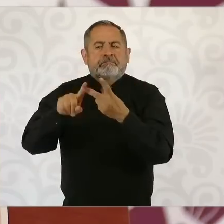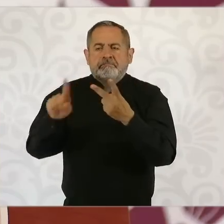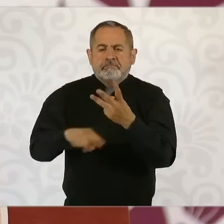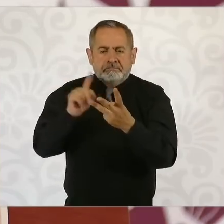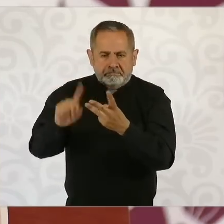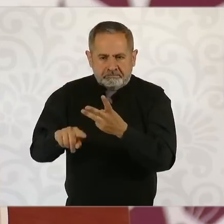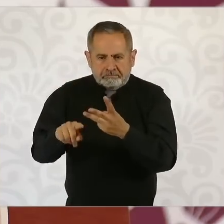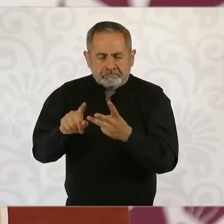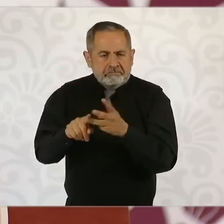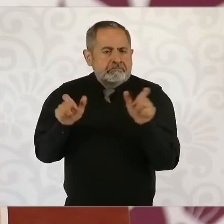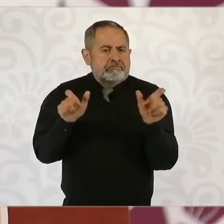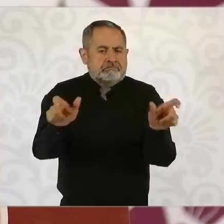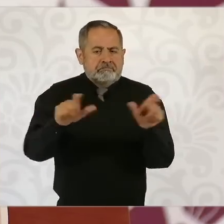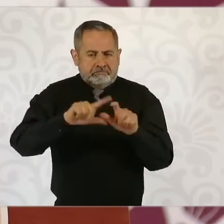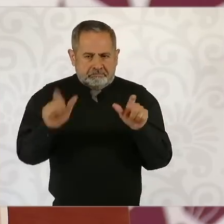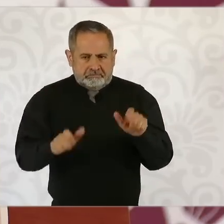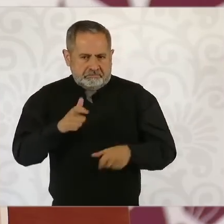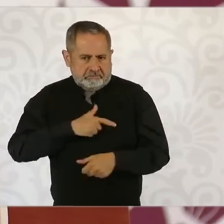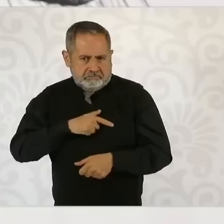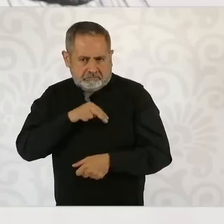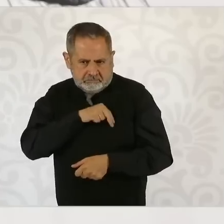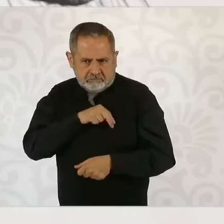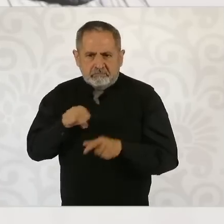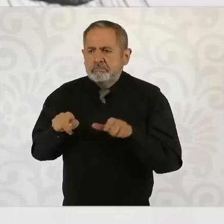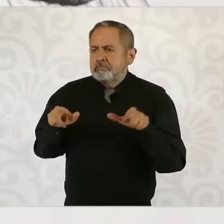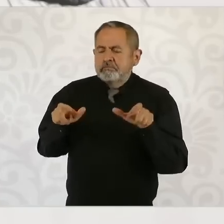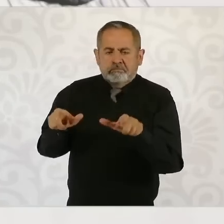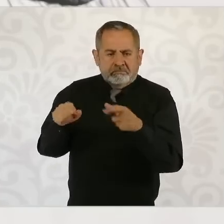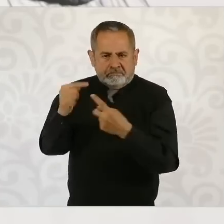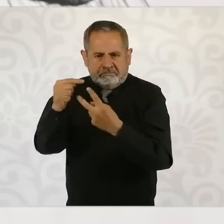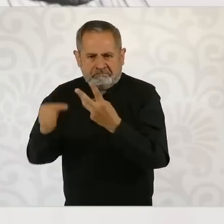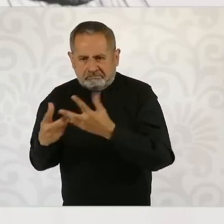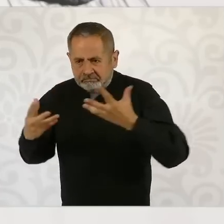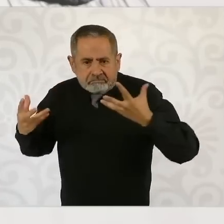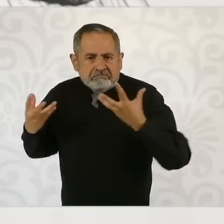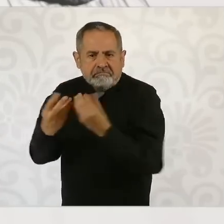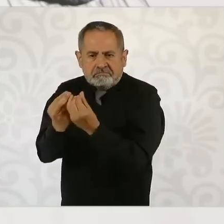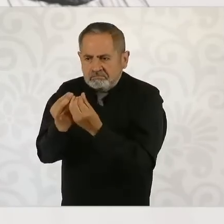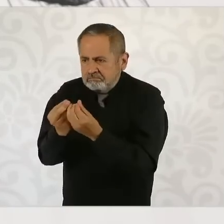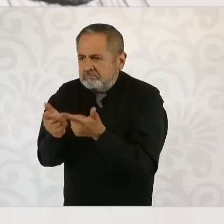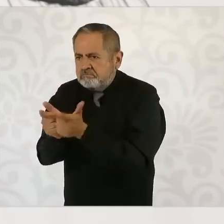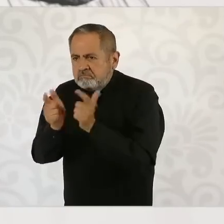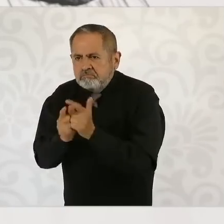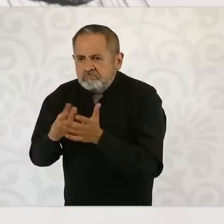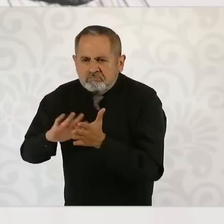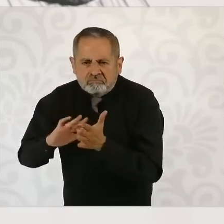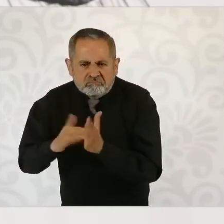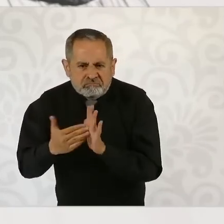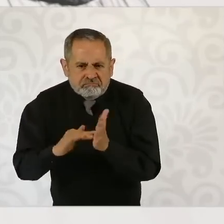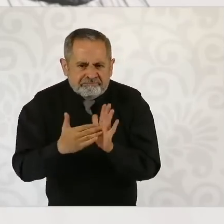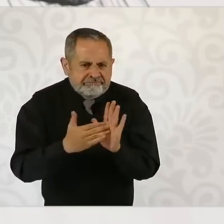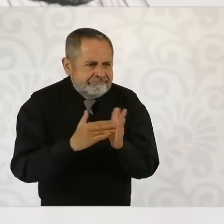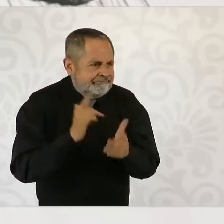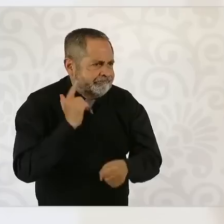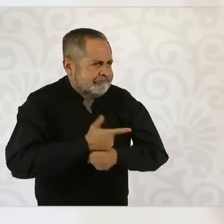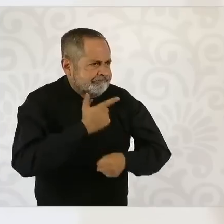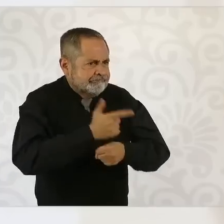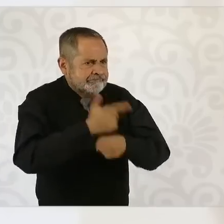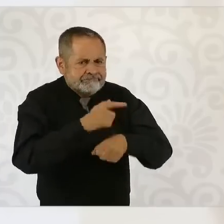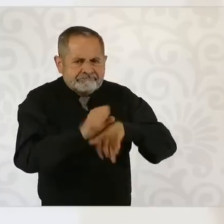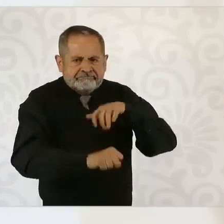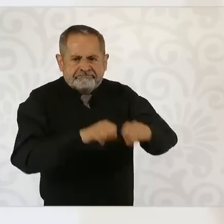investigación que realiza la Guardia Nacional, para coordinar todas las labores de inteligencia e investigación y